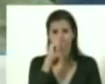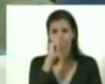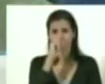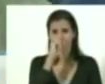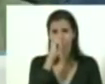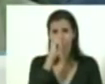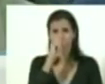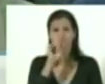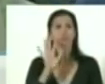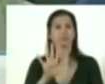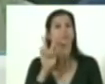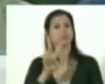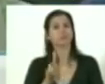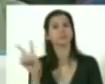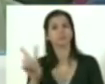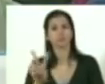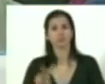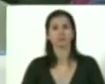Así vemos a Venezuela